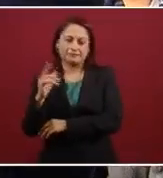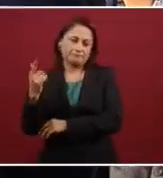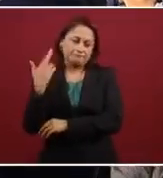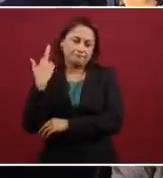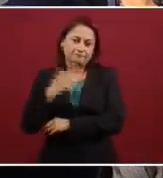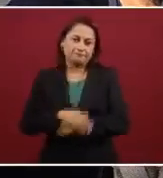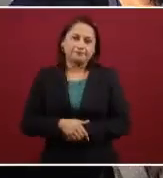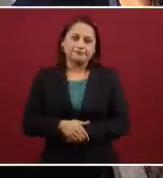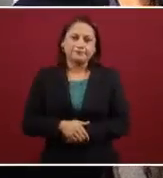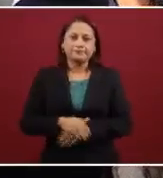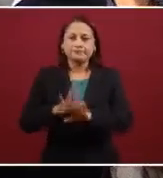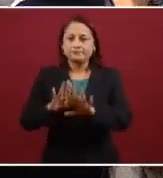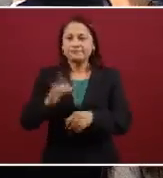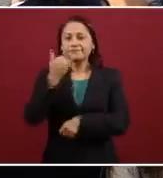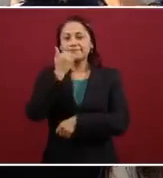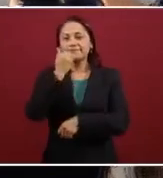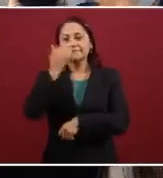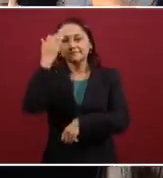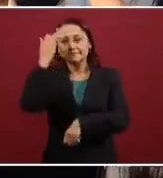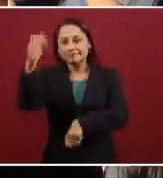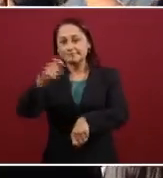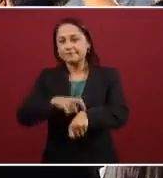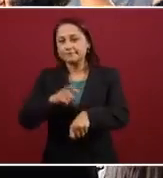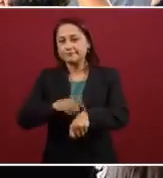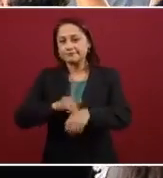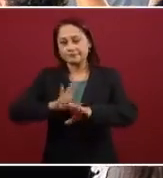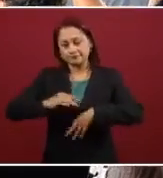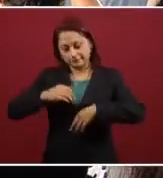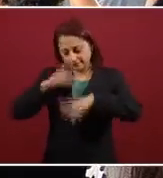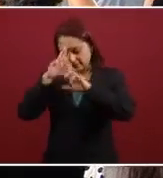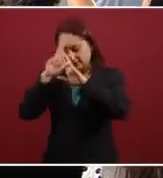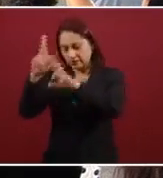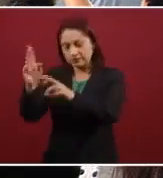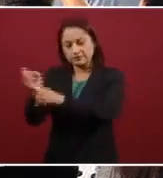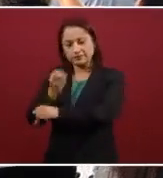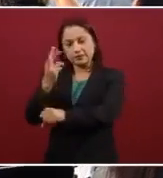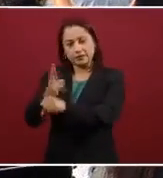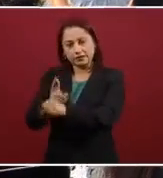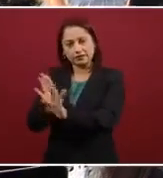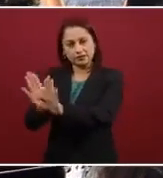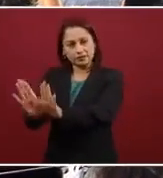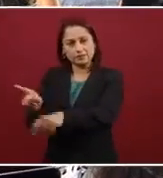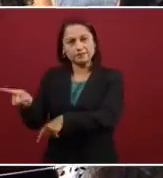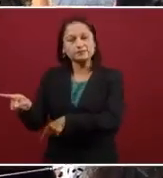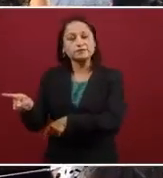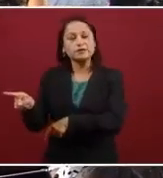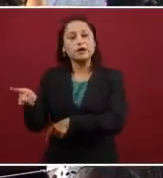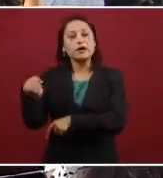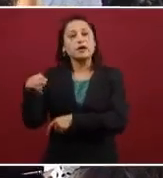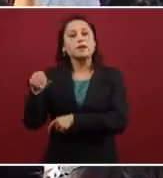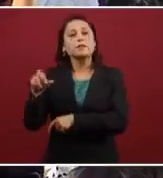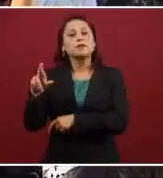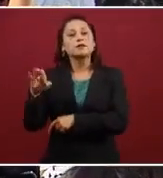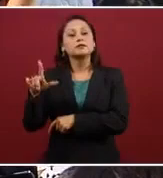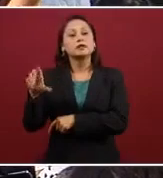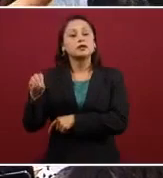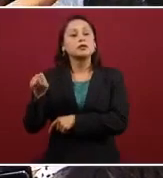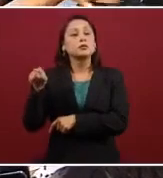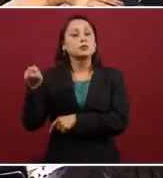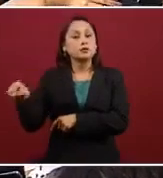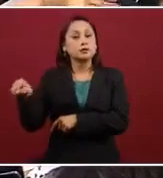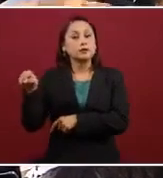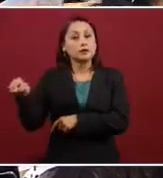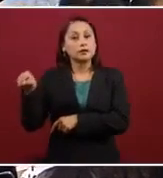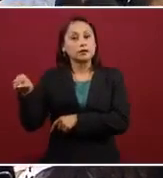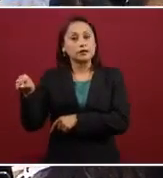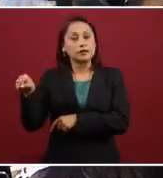los secretarios, no, Marcelo ha hecho un trabajo extraordinario